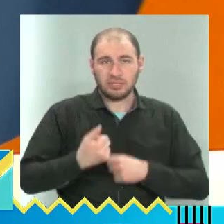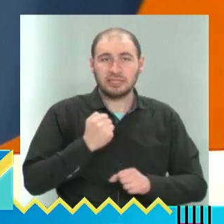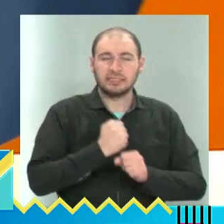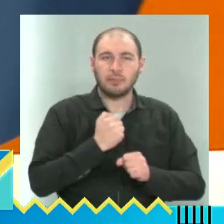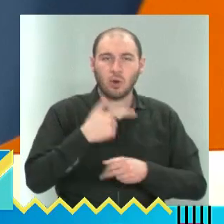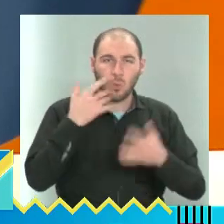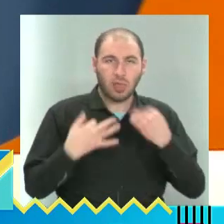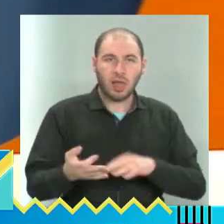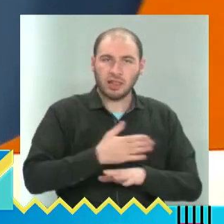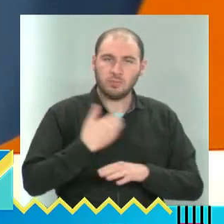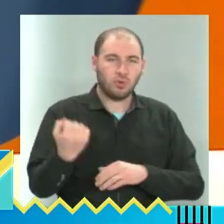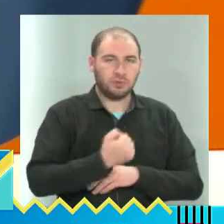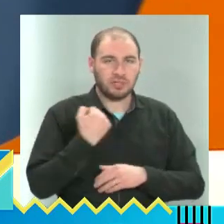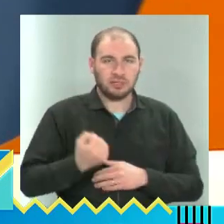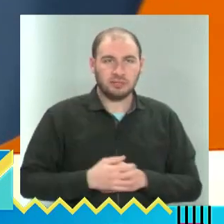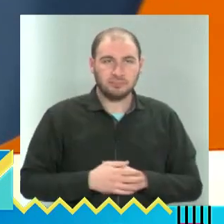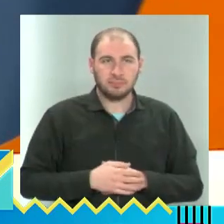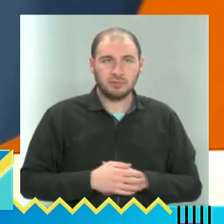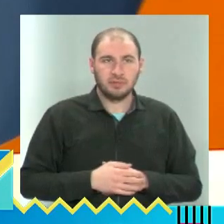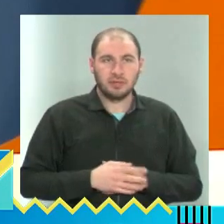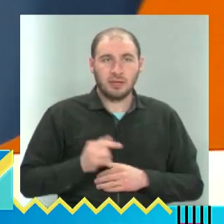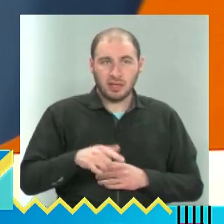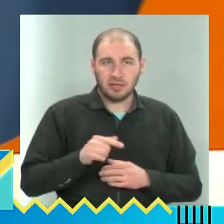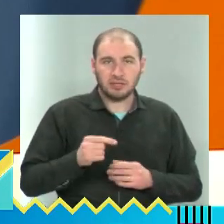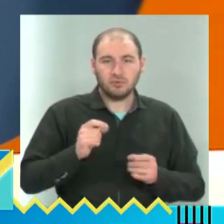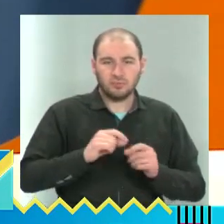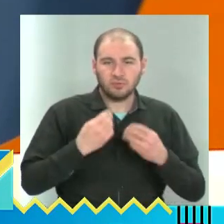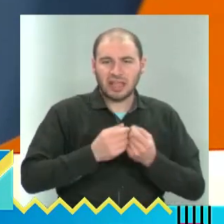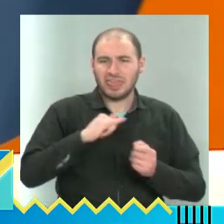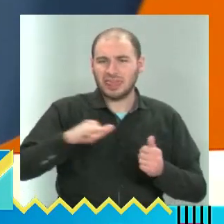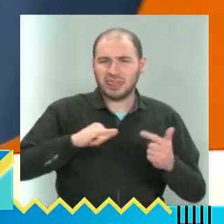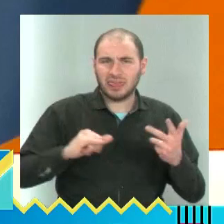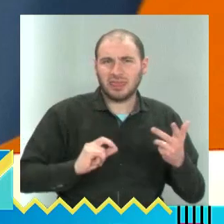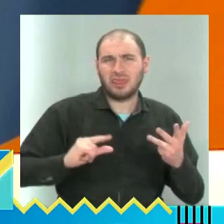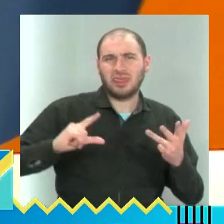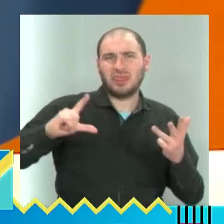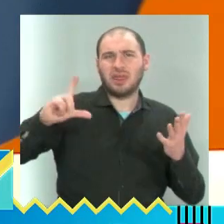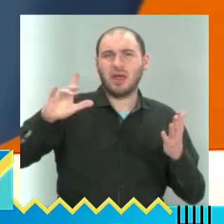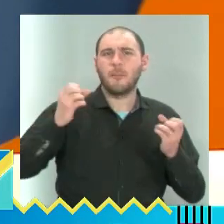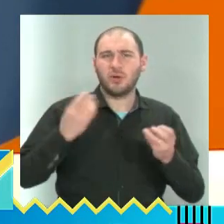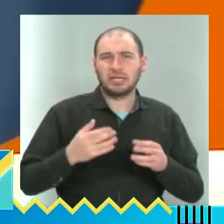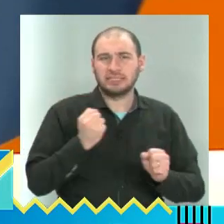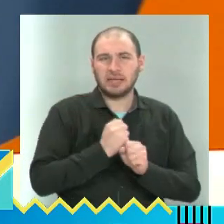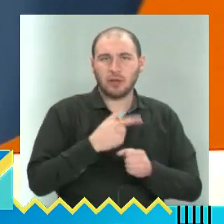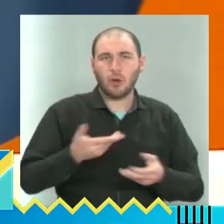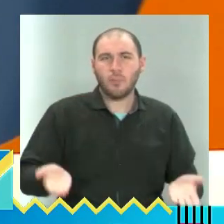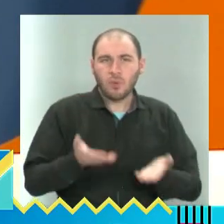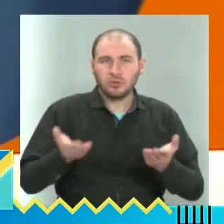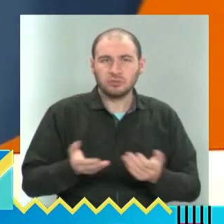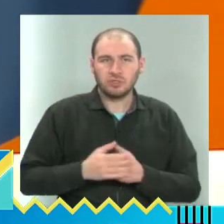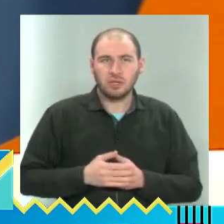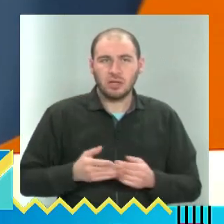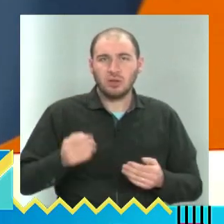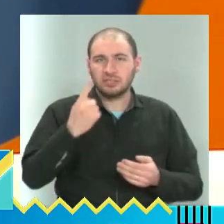la prevención es muy importante, el hecho de que vayan aumentando las cifras de denuncias corresponde con ese trabajo de promoción